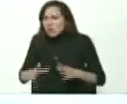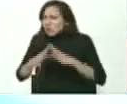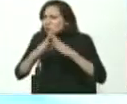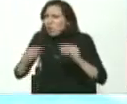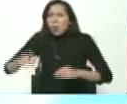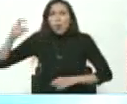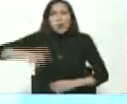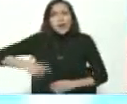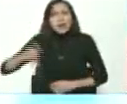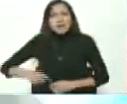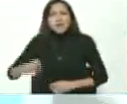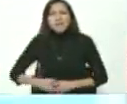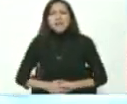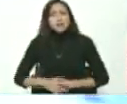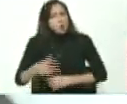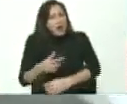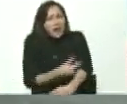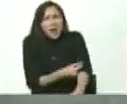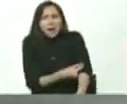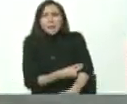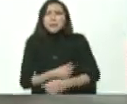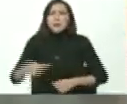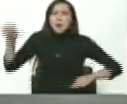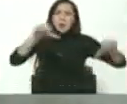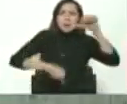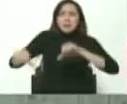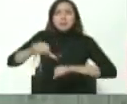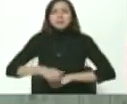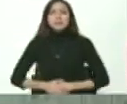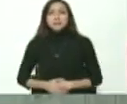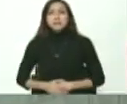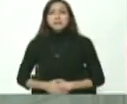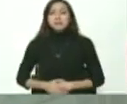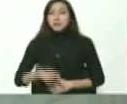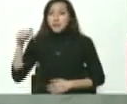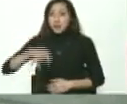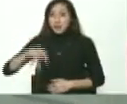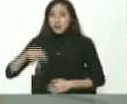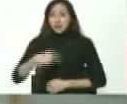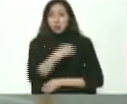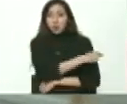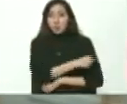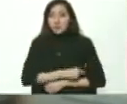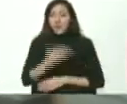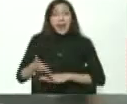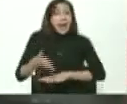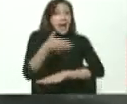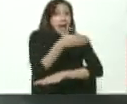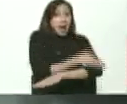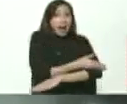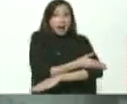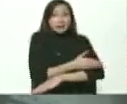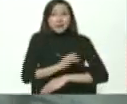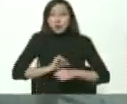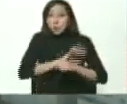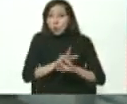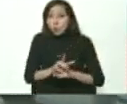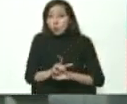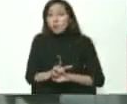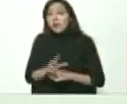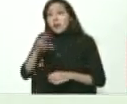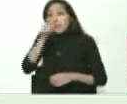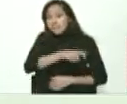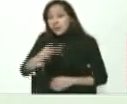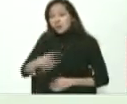glucómetros, los PCR, las PDR. Presidente, este hospital no estaba como hospital hospital COVID. Ahora pasa a